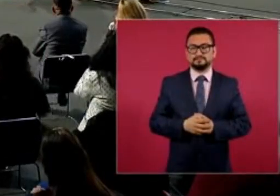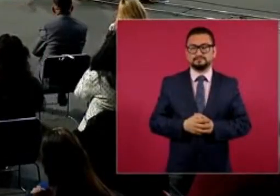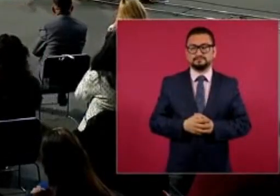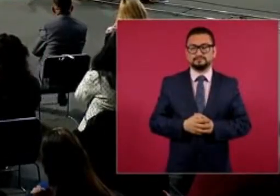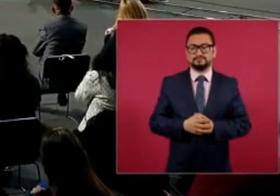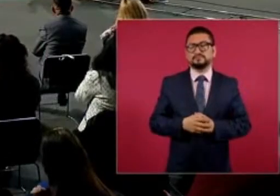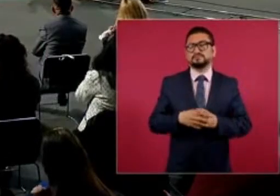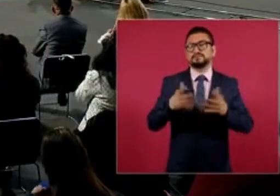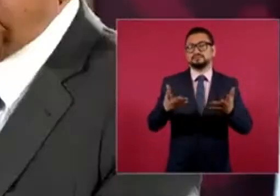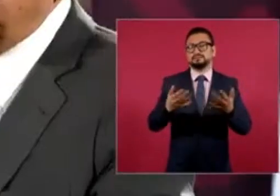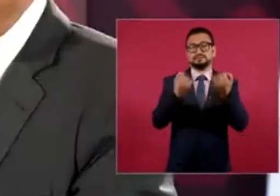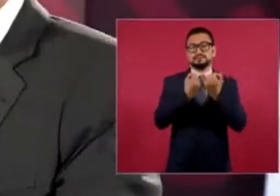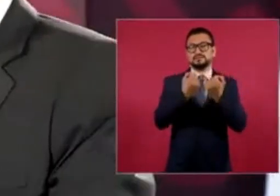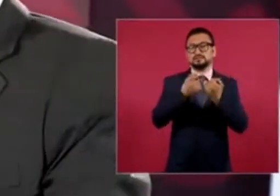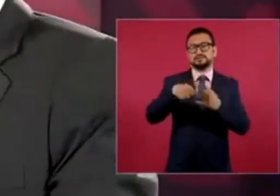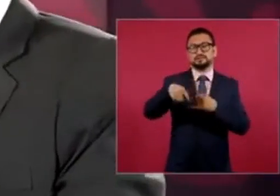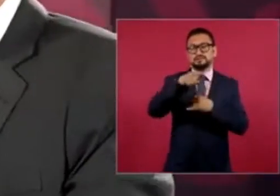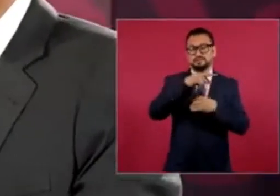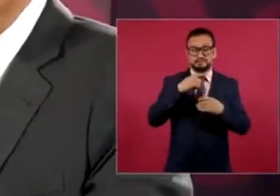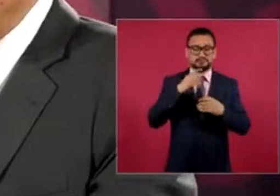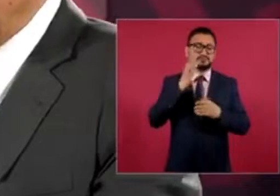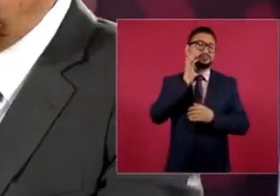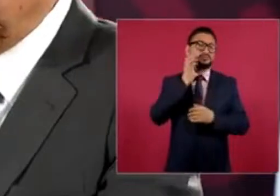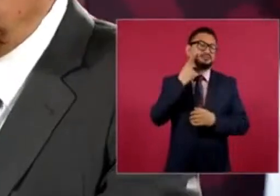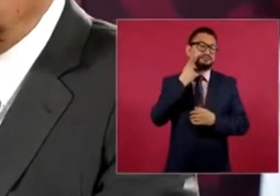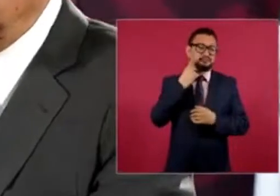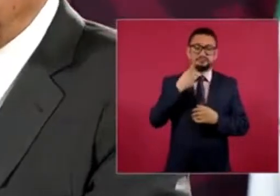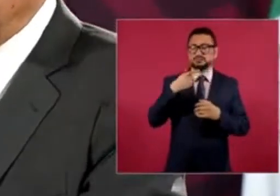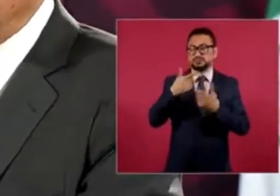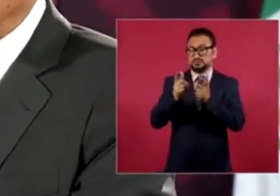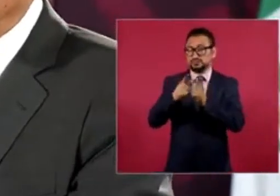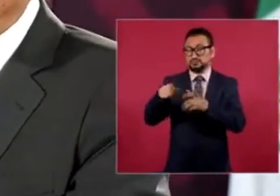los legisladores del conservadurismo